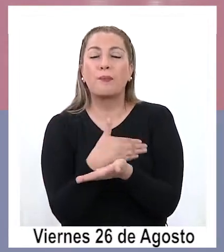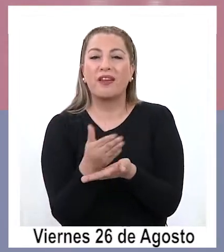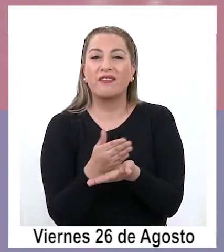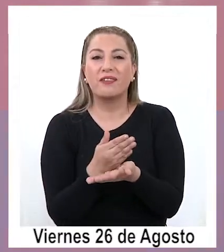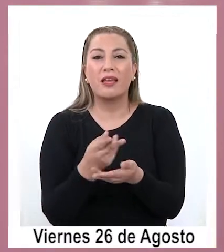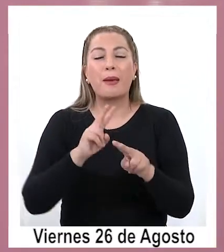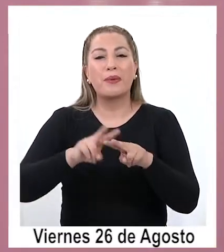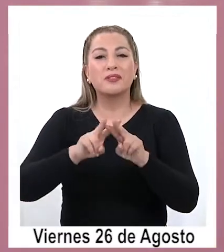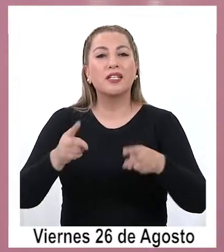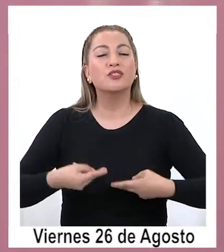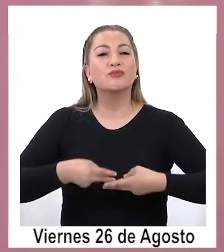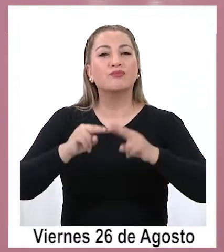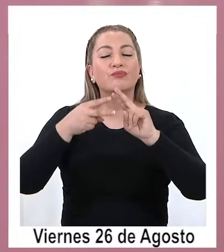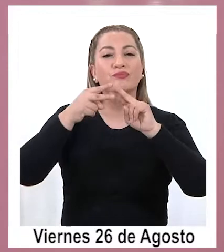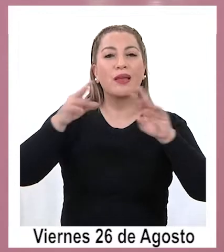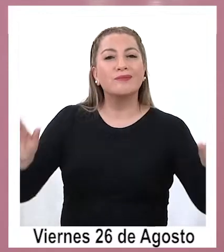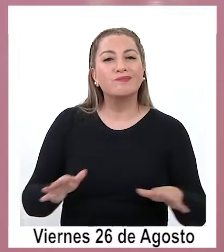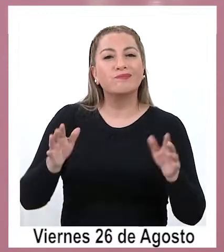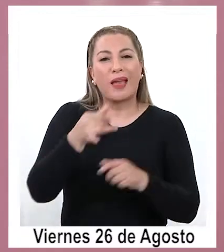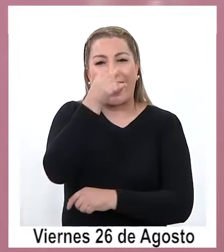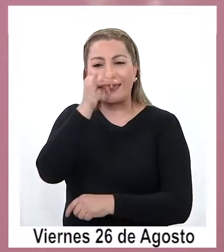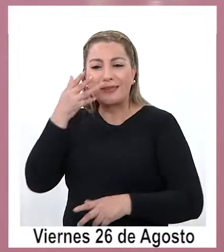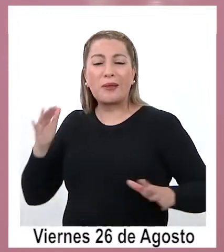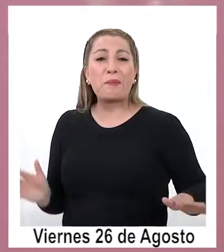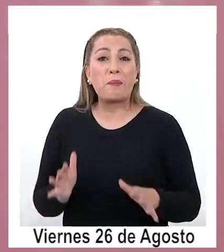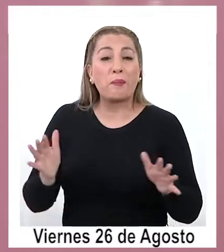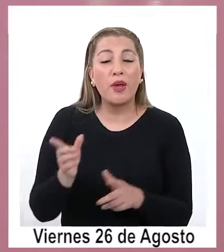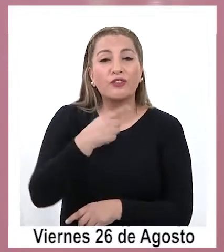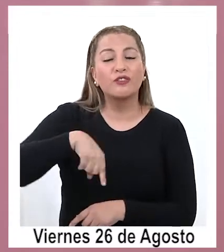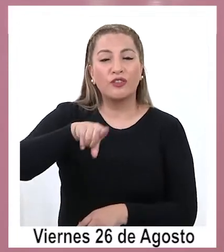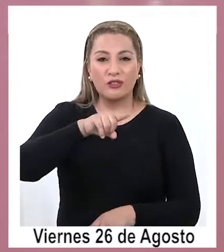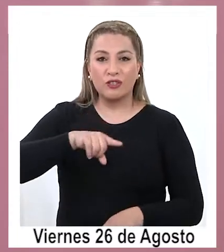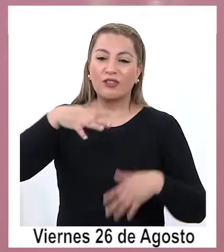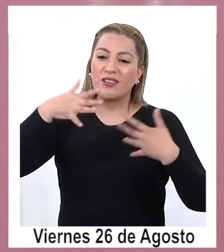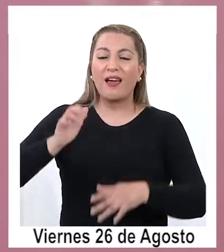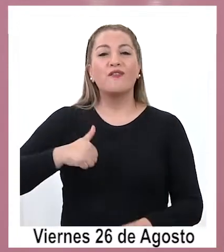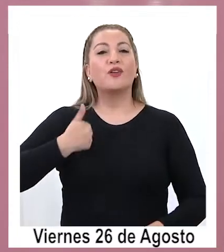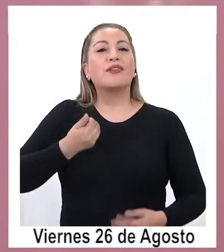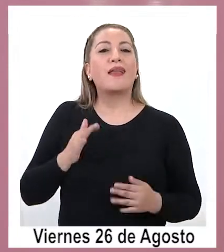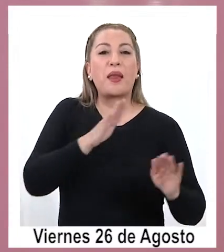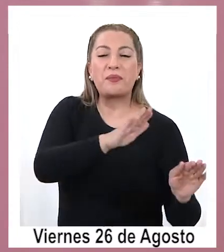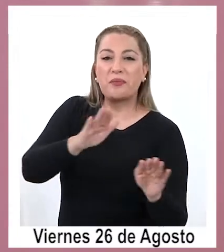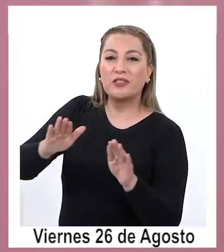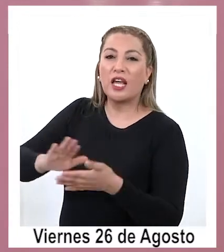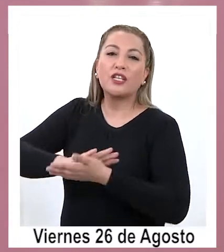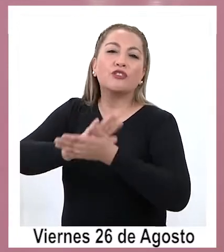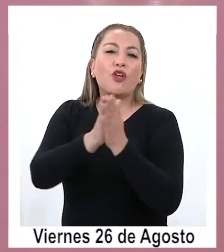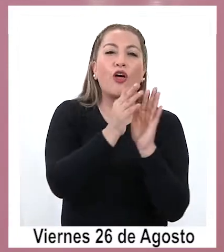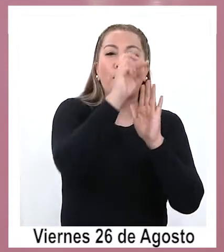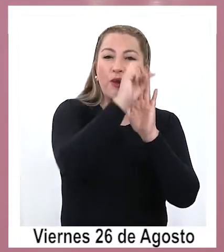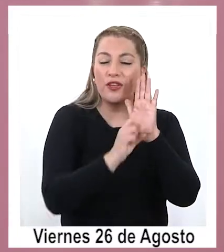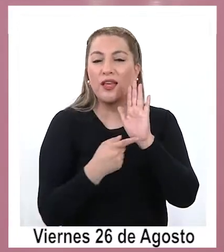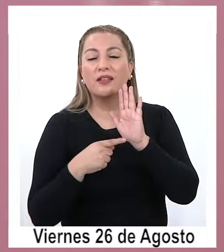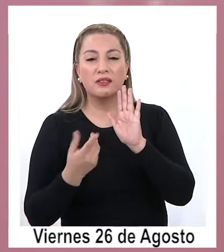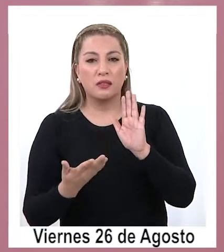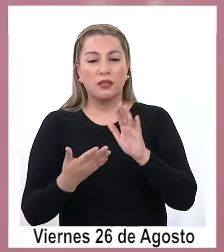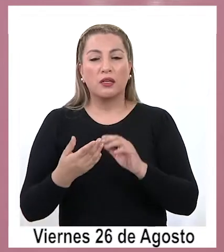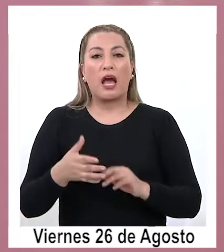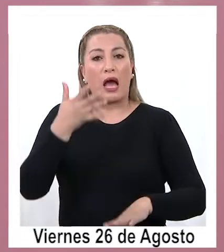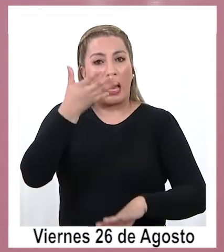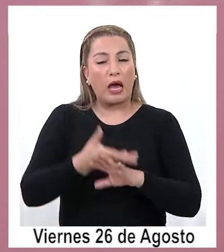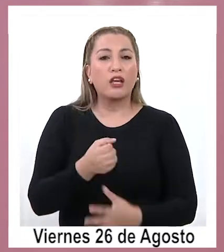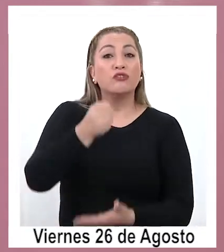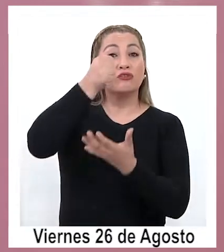levantar infraestructura que vienen impulsando hace mucho tiempo y nosotros vamos a estar disponibles a cooperar en todos esos proyectos tenemos como te digo